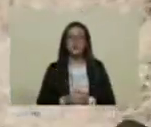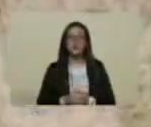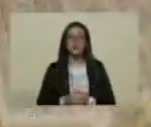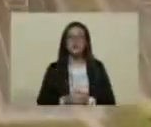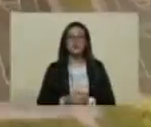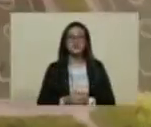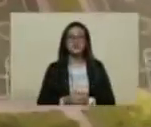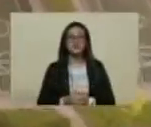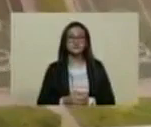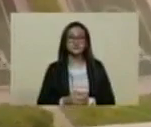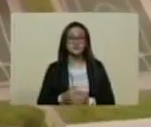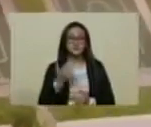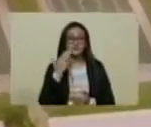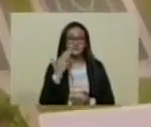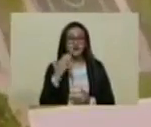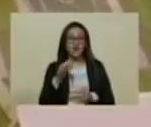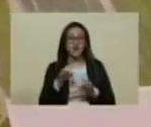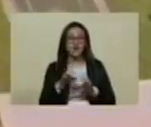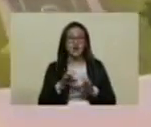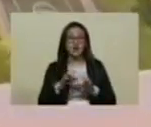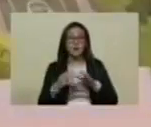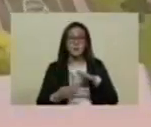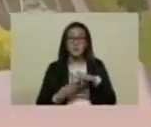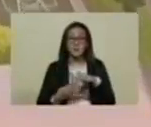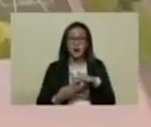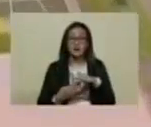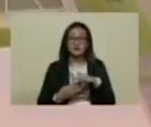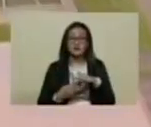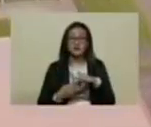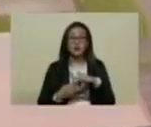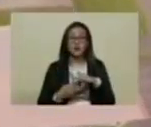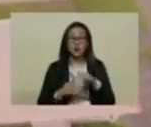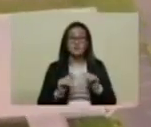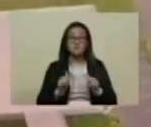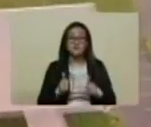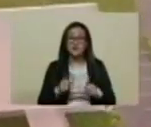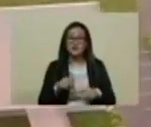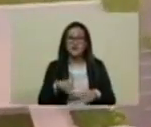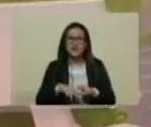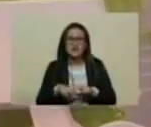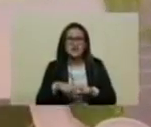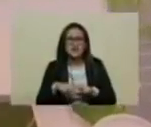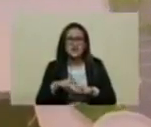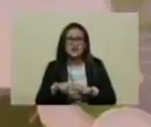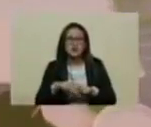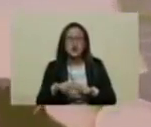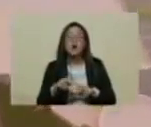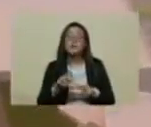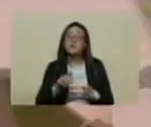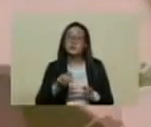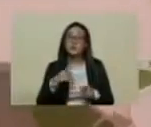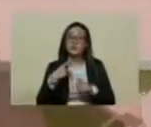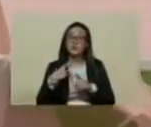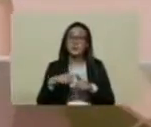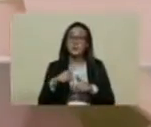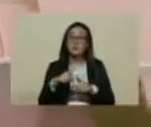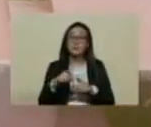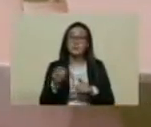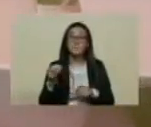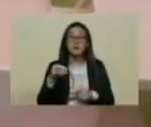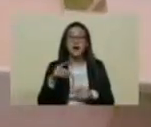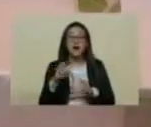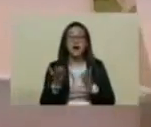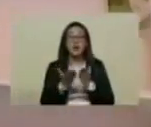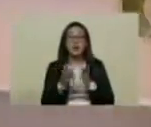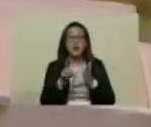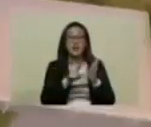comprende la educación inicial, el Simoncito. Correcto. La escuela bolivariana, el liceo y